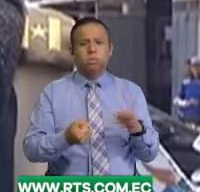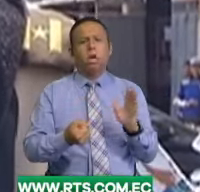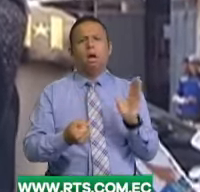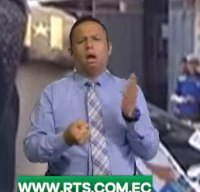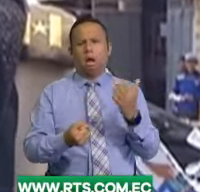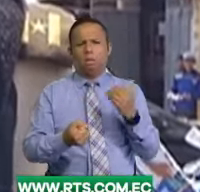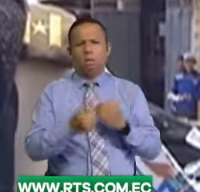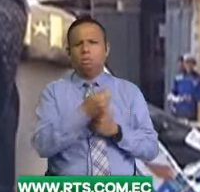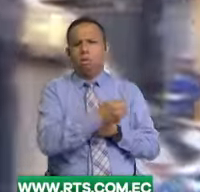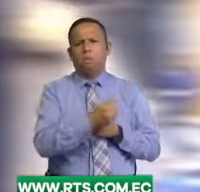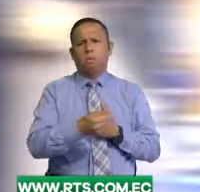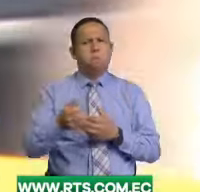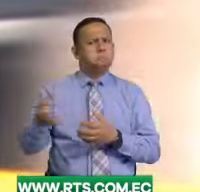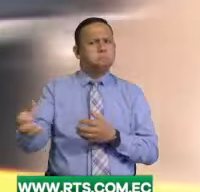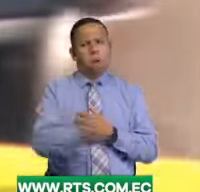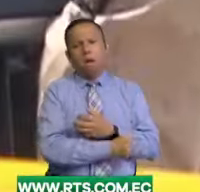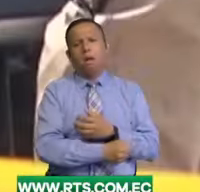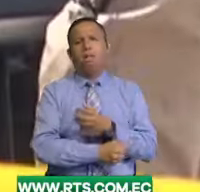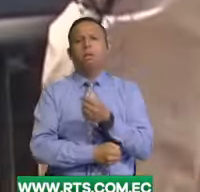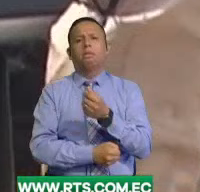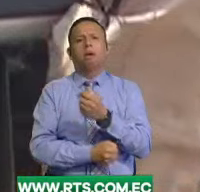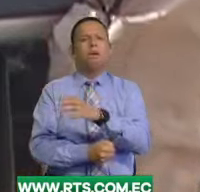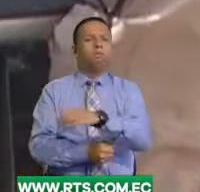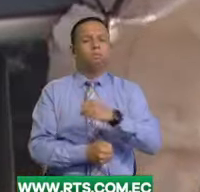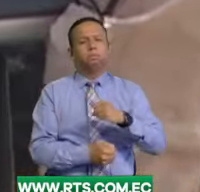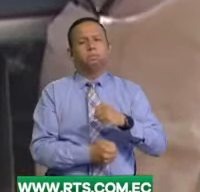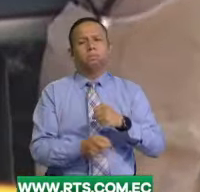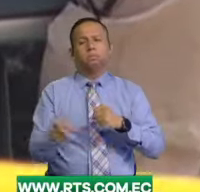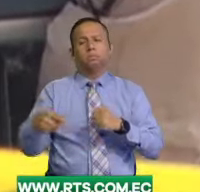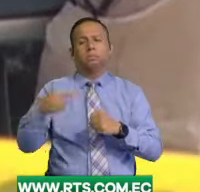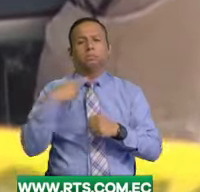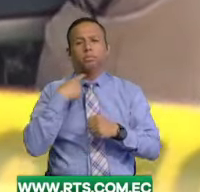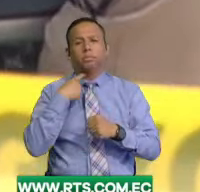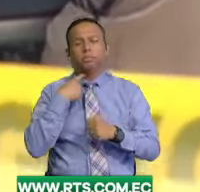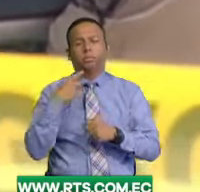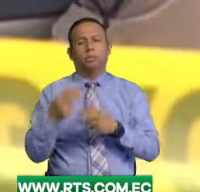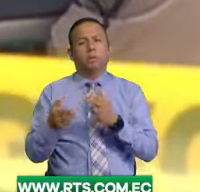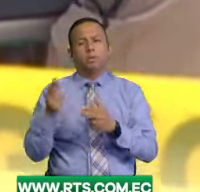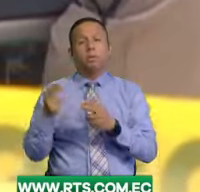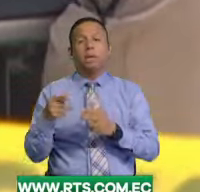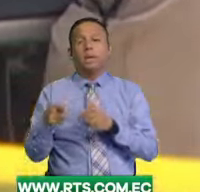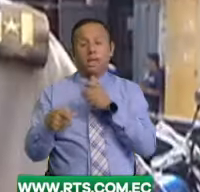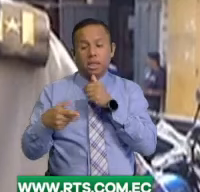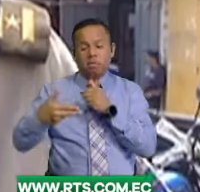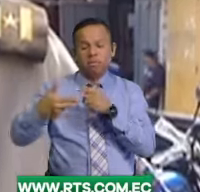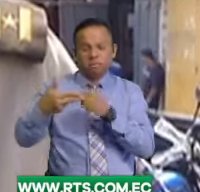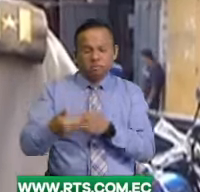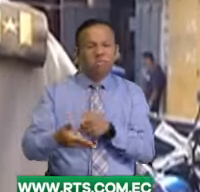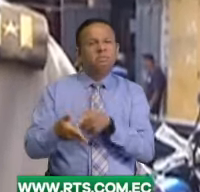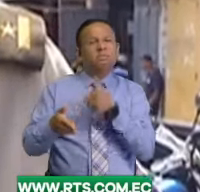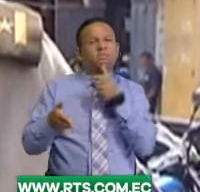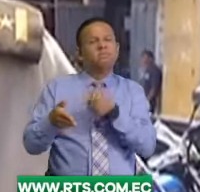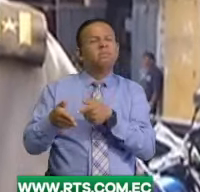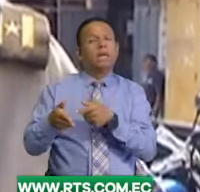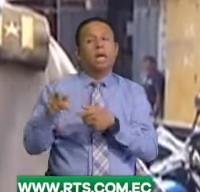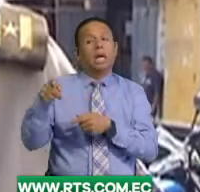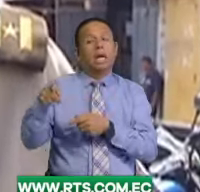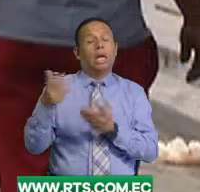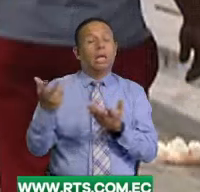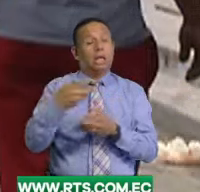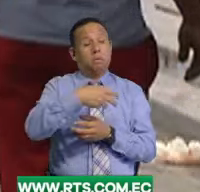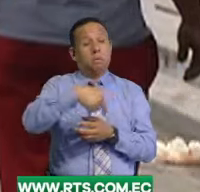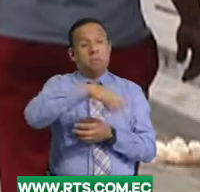mismos guardias de seguridad. Tenemos conocimiento que este revólver habría sido de uno de los guardias de seguridad que les habrían